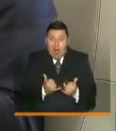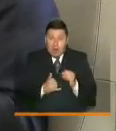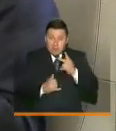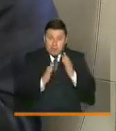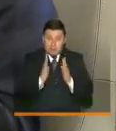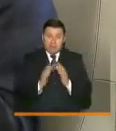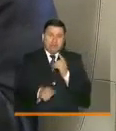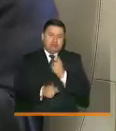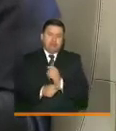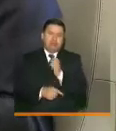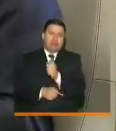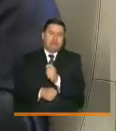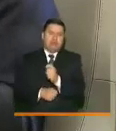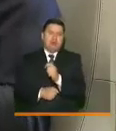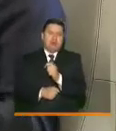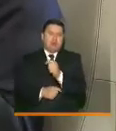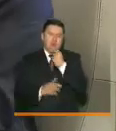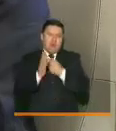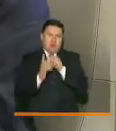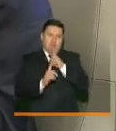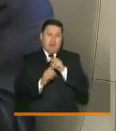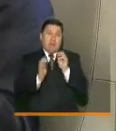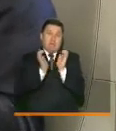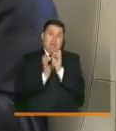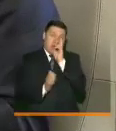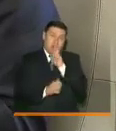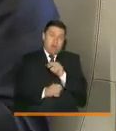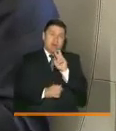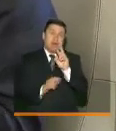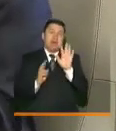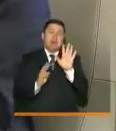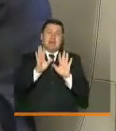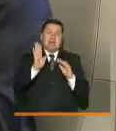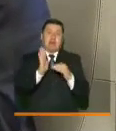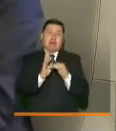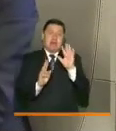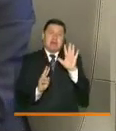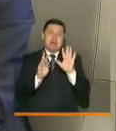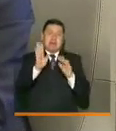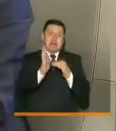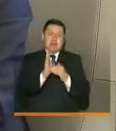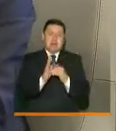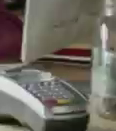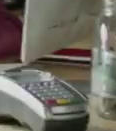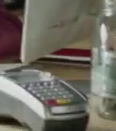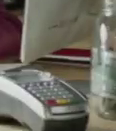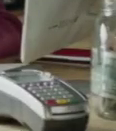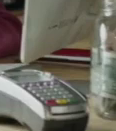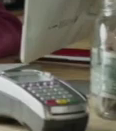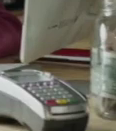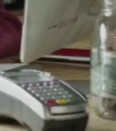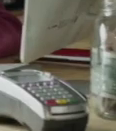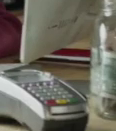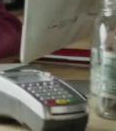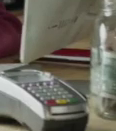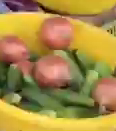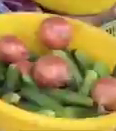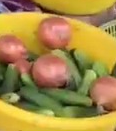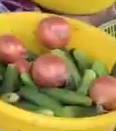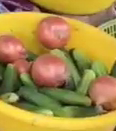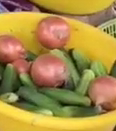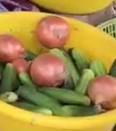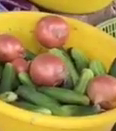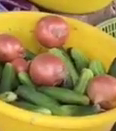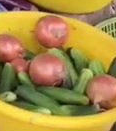segundo tiempo efectivamente es hacer el giro de mayo-junio, 75 mil pesos, nuevamente ese millón de hogares. ¿Pero qué puede comprar